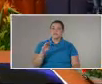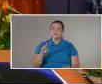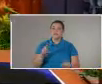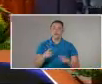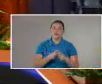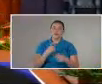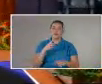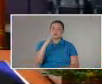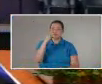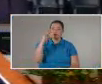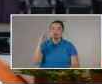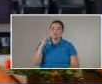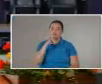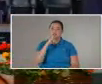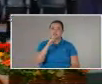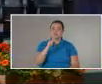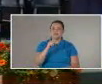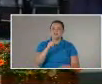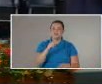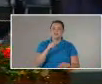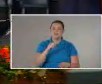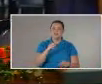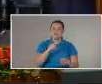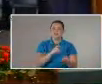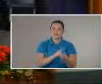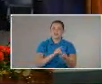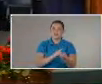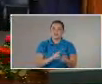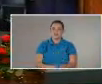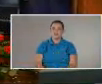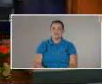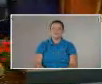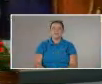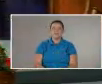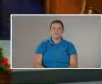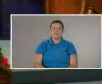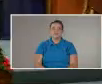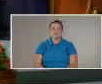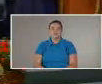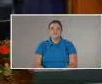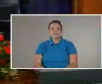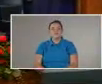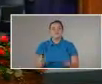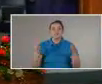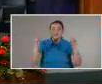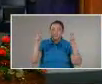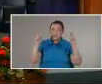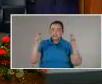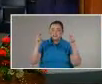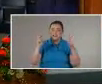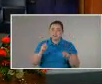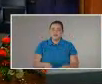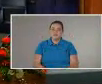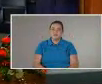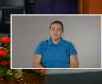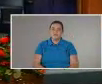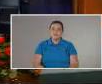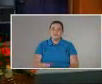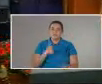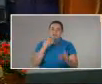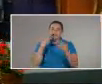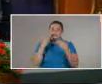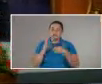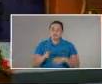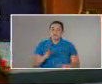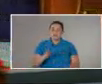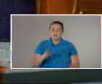Y toqué el tema de las mascotas. Y le pregunté, no sé por qué, no recuerdo, pero en algún momento. Y